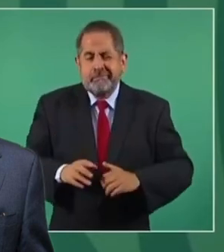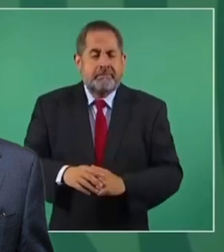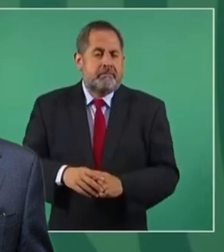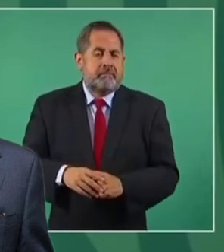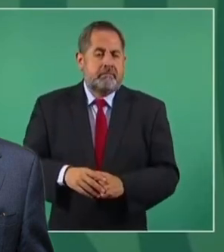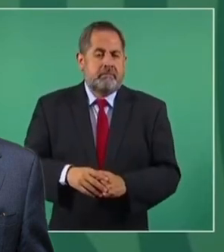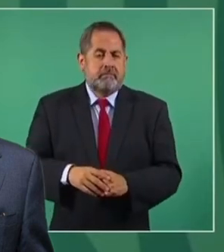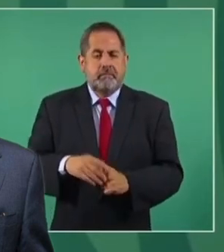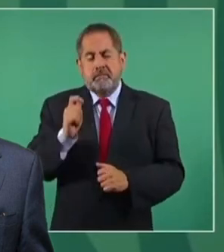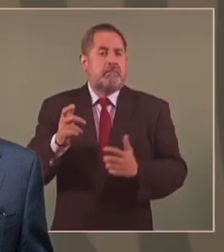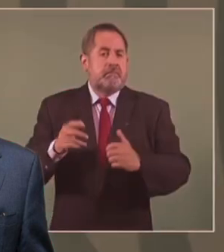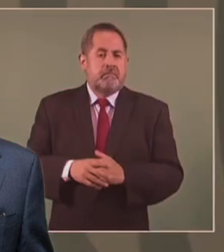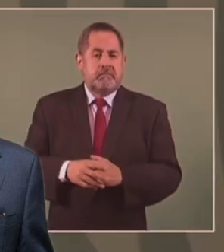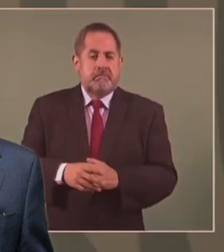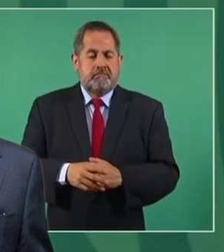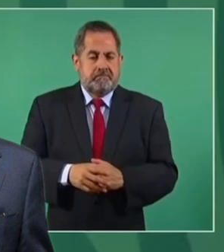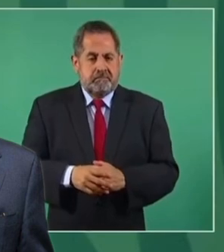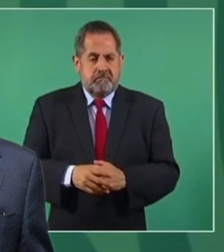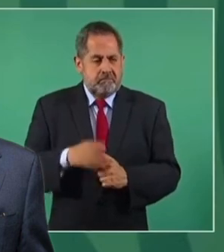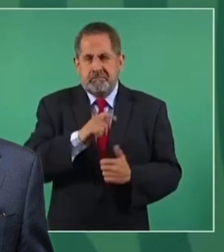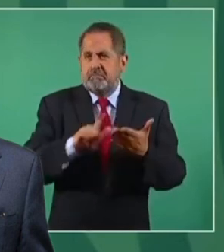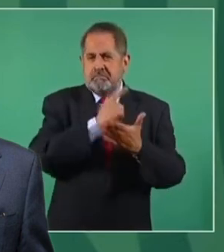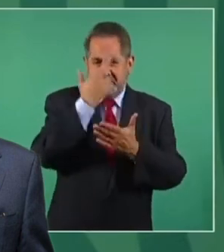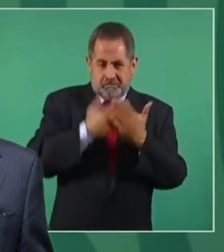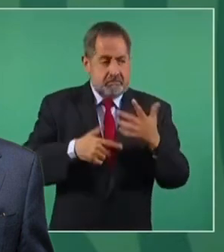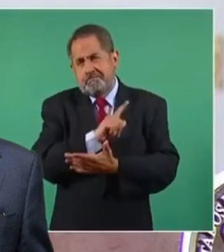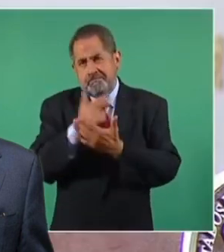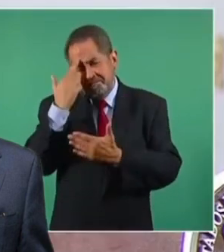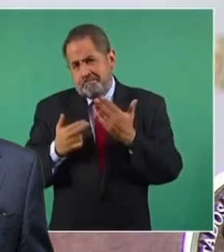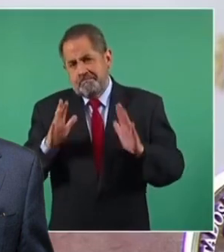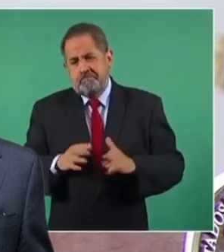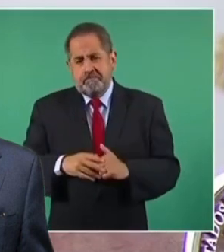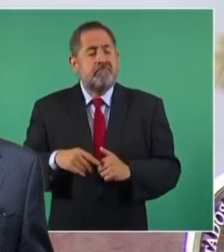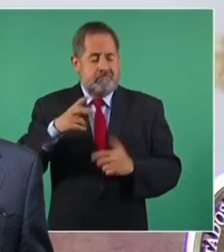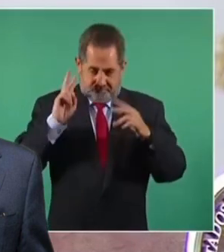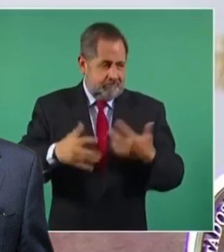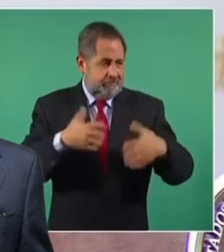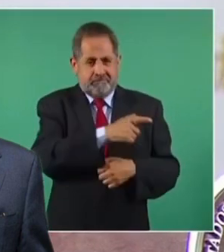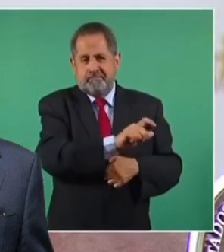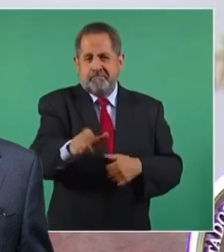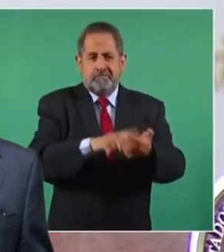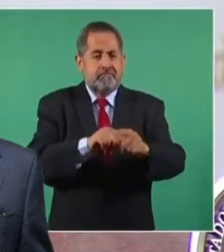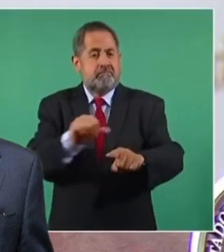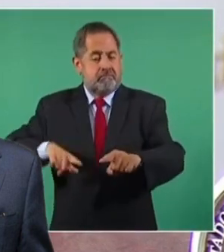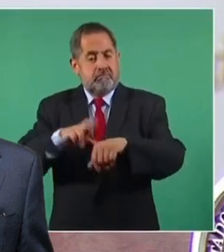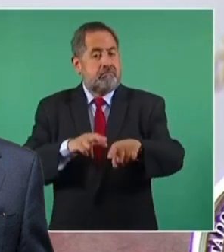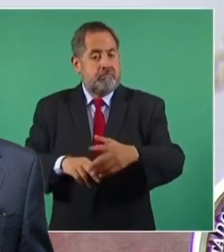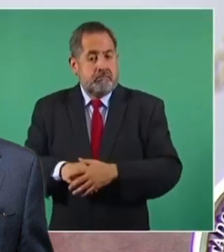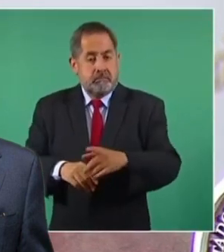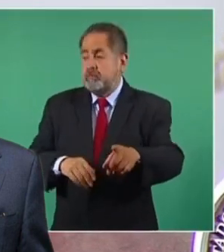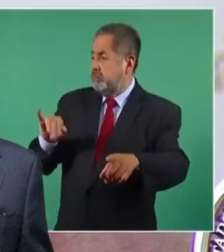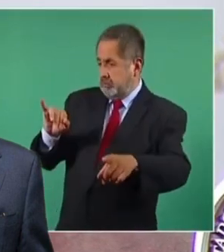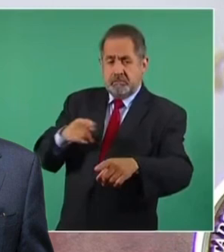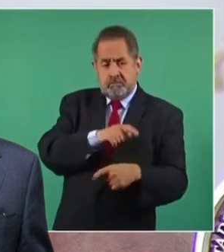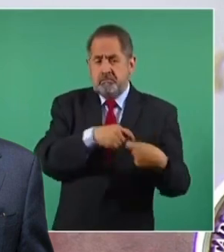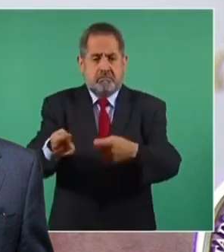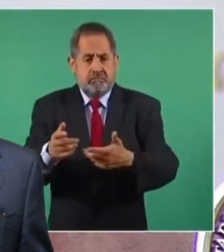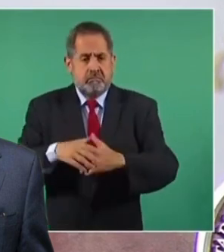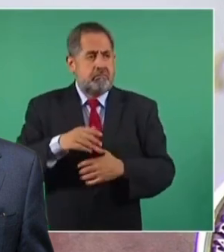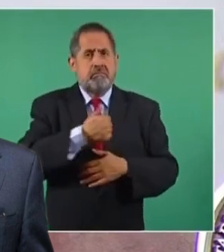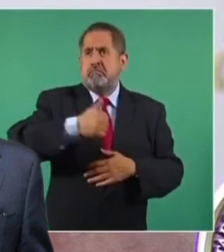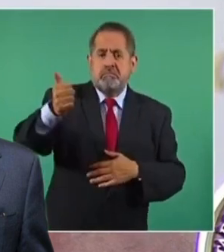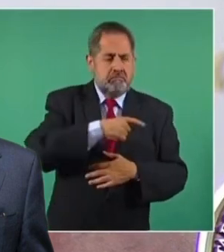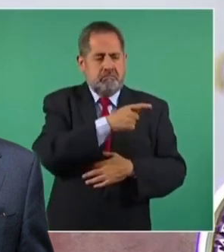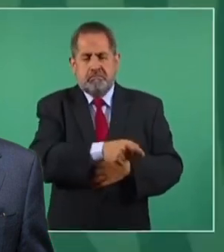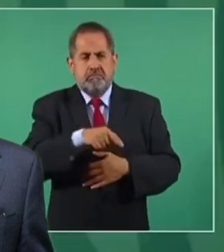sé si sea delito porque lo pagaba la empresa. La empresa les pagaba. ¿Al gobernador? El servicio, sí, de